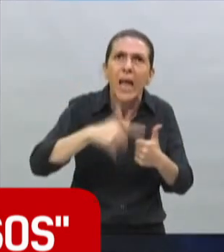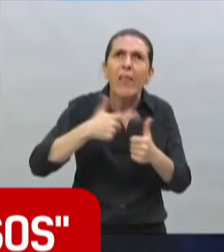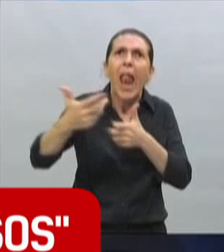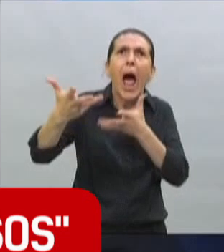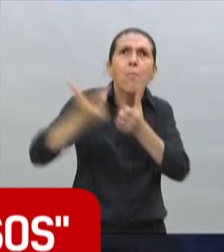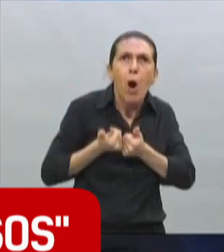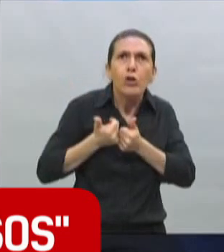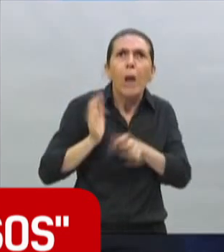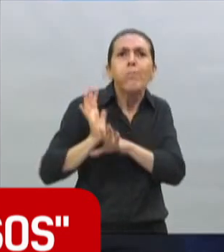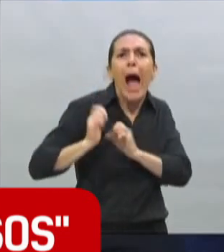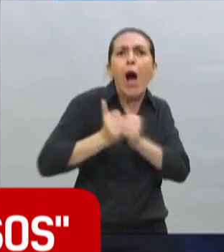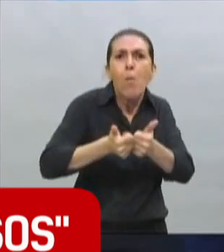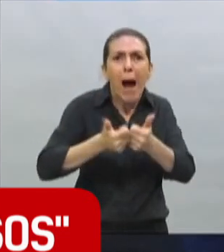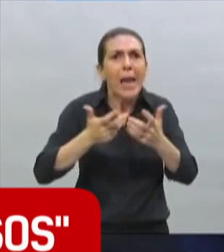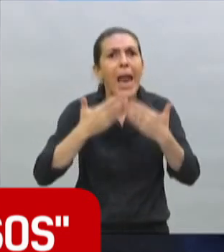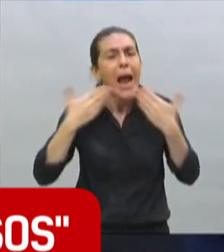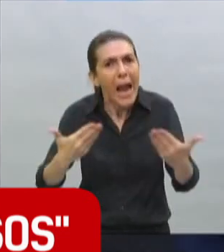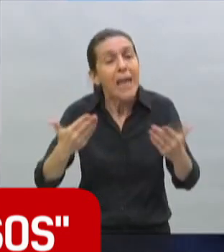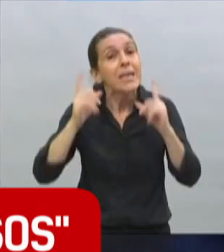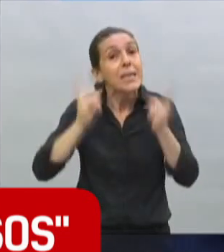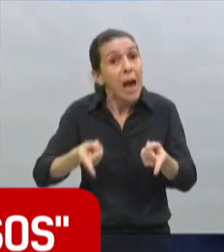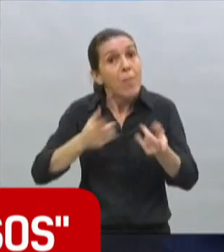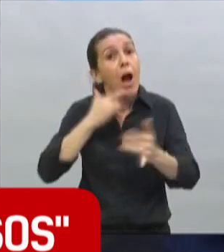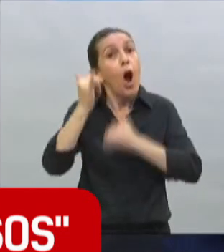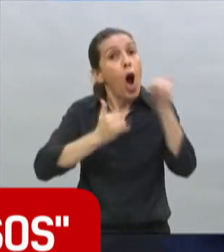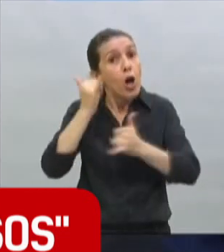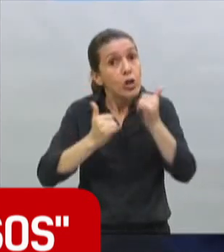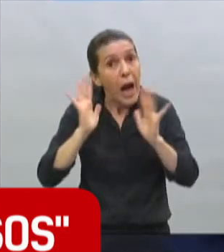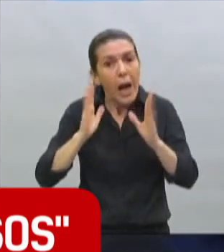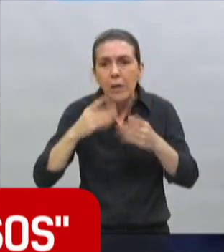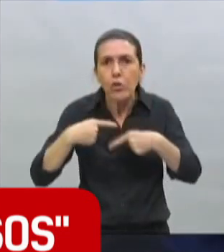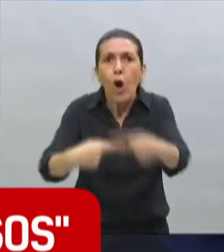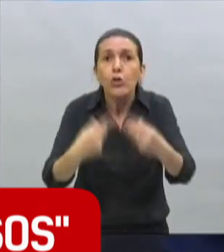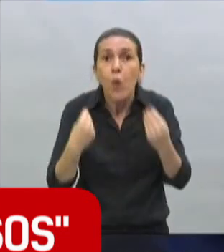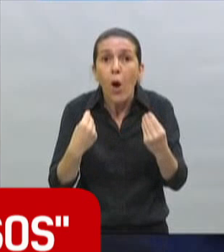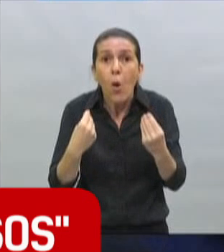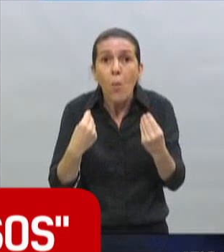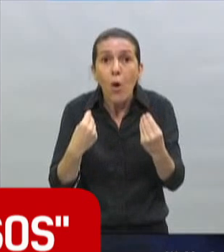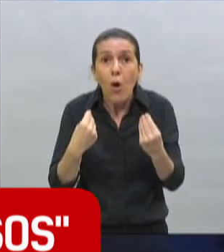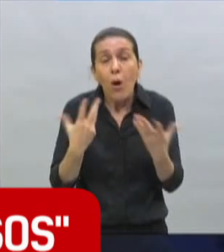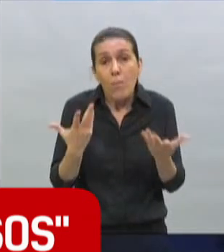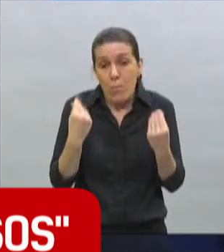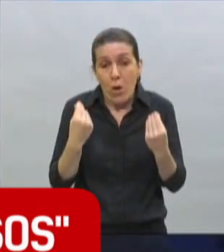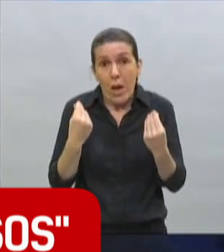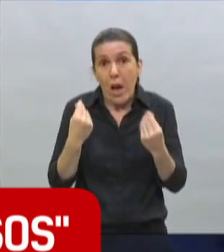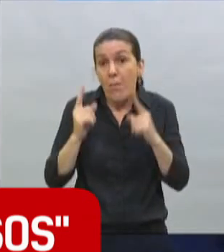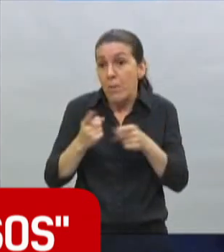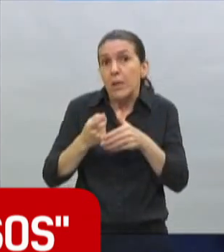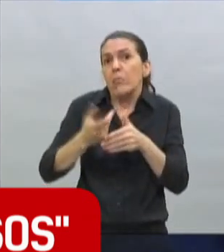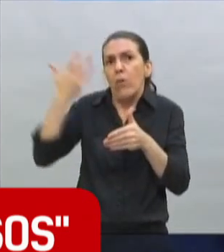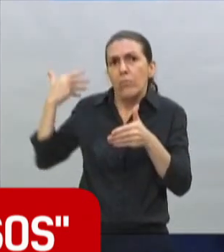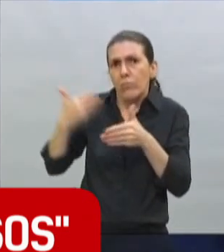acompañado y contarles un poco cómo seguimos, porque aun cuando hemos dado